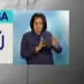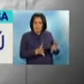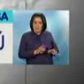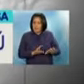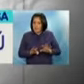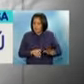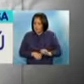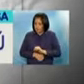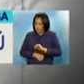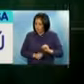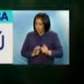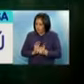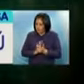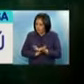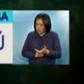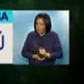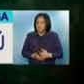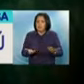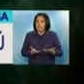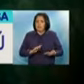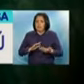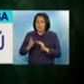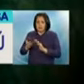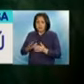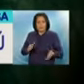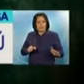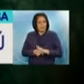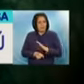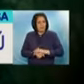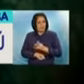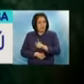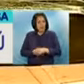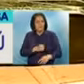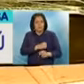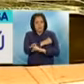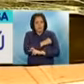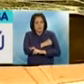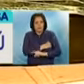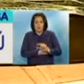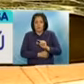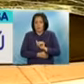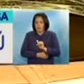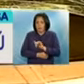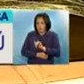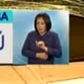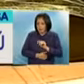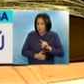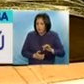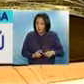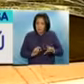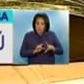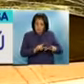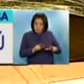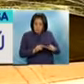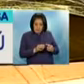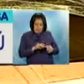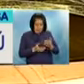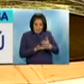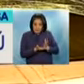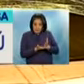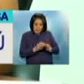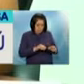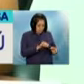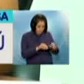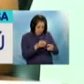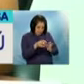delictivos, sobre todo en la ciudad más poblada del país, Guayaquil. Las piezas serían ensambladas en la ciudad, es